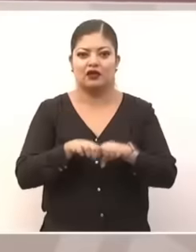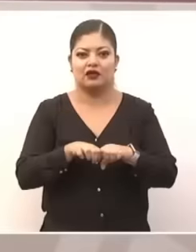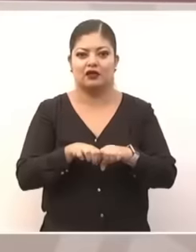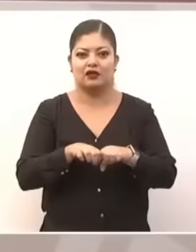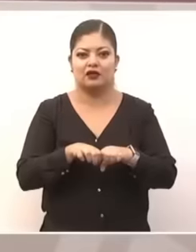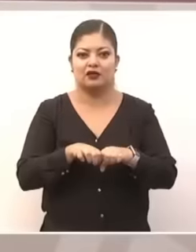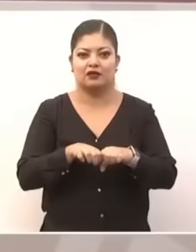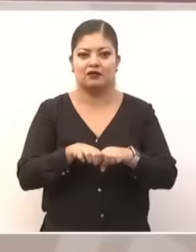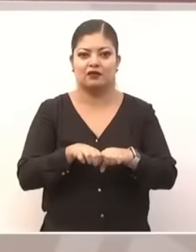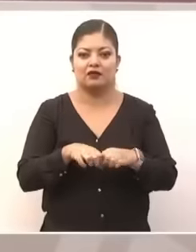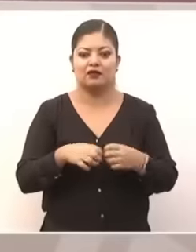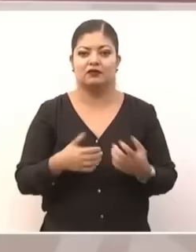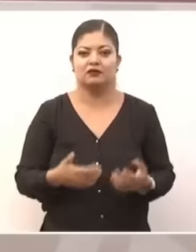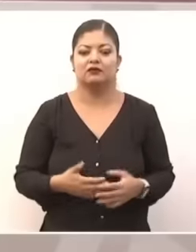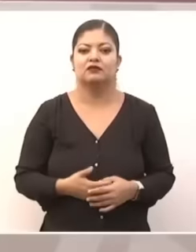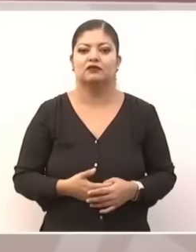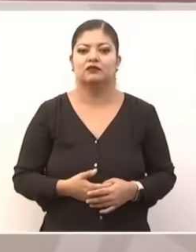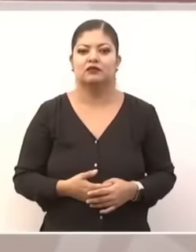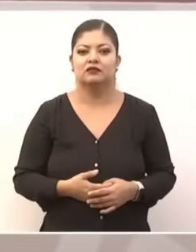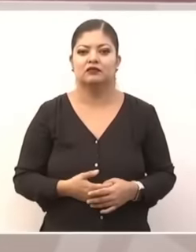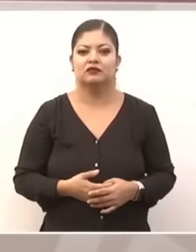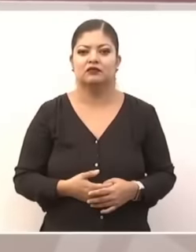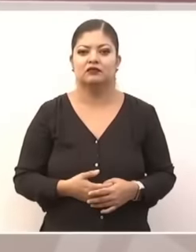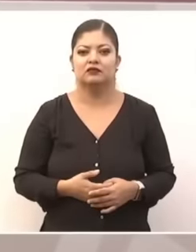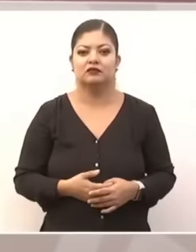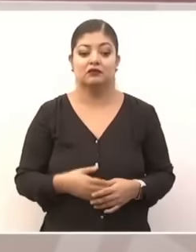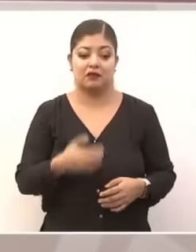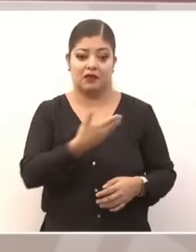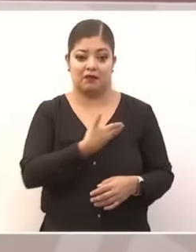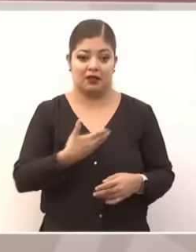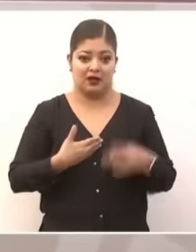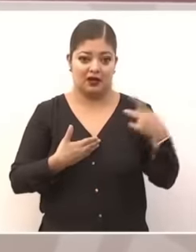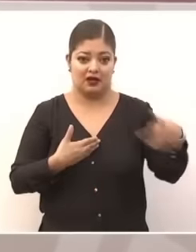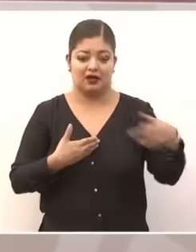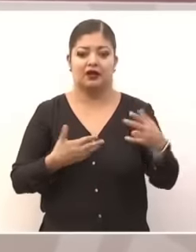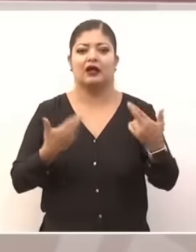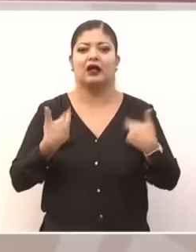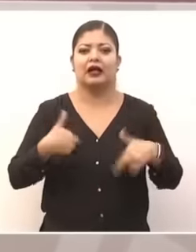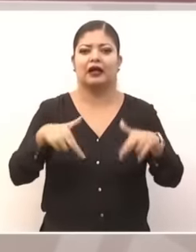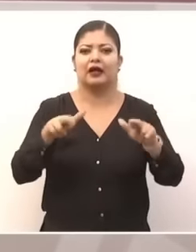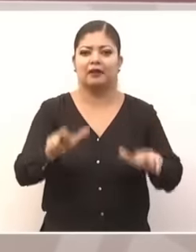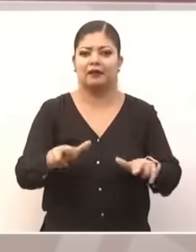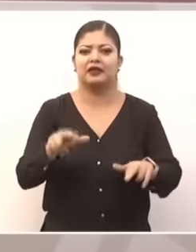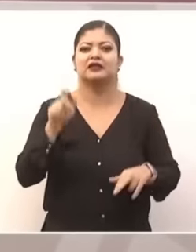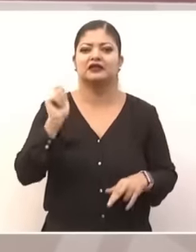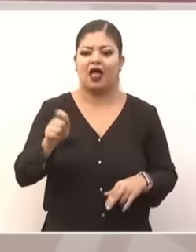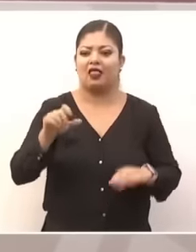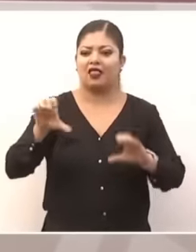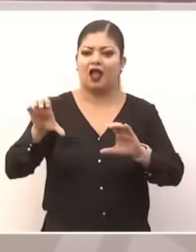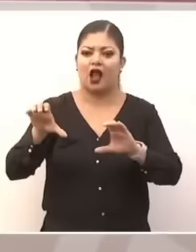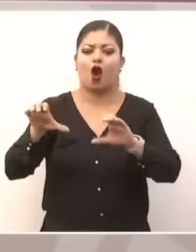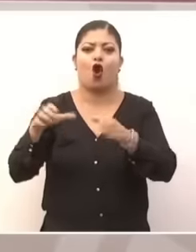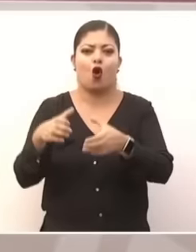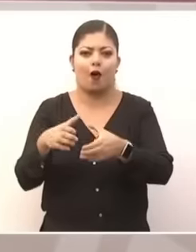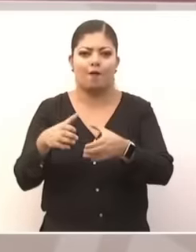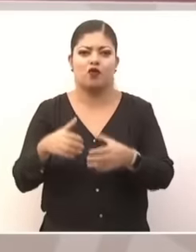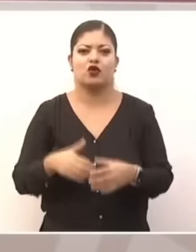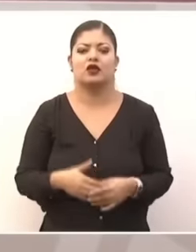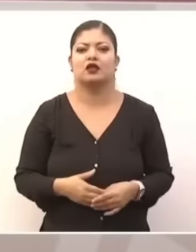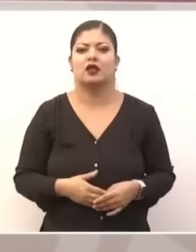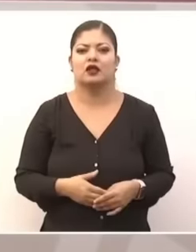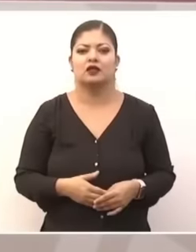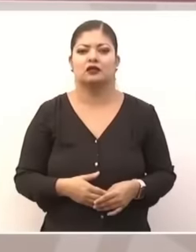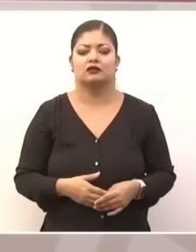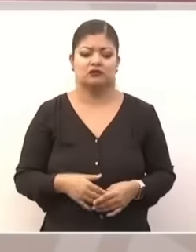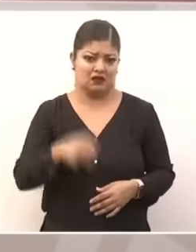del presidente, a los representantes de las comunidades.